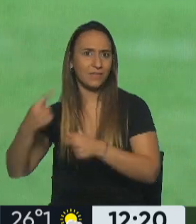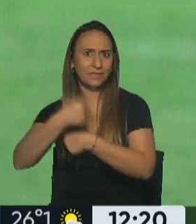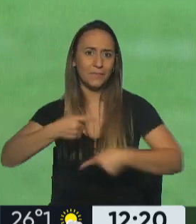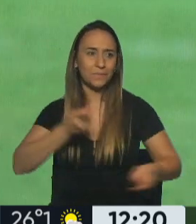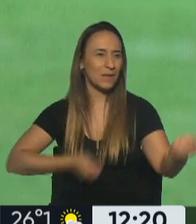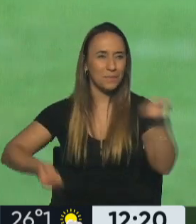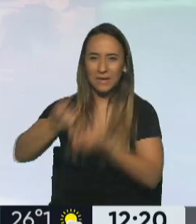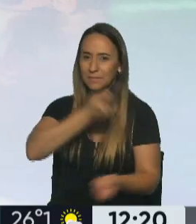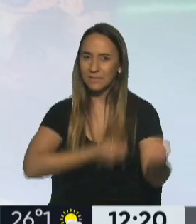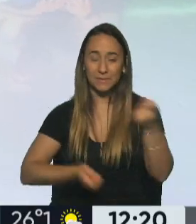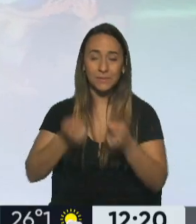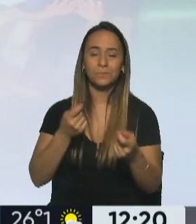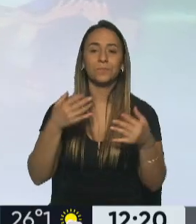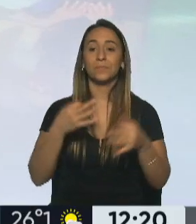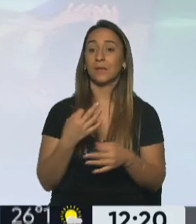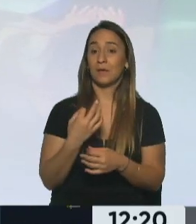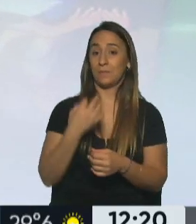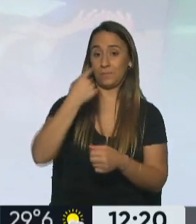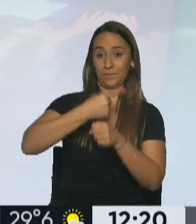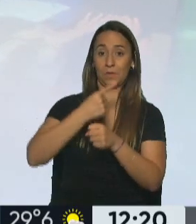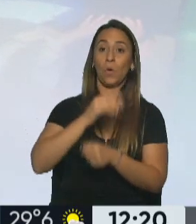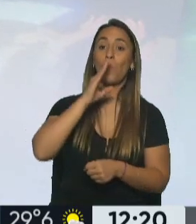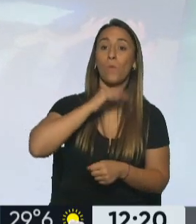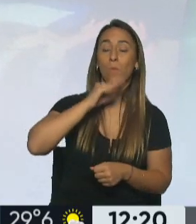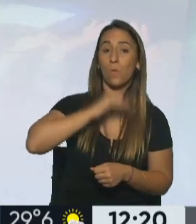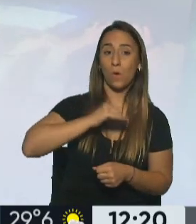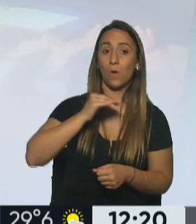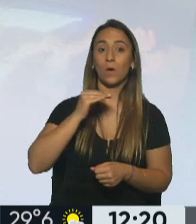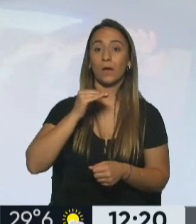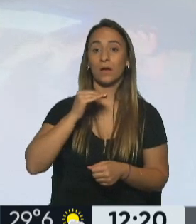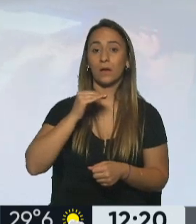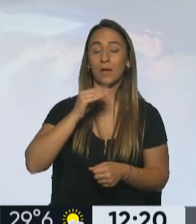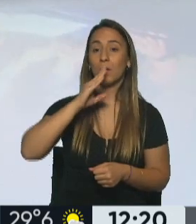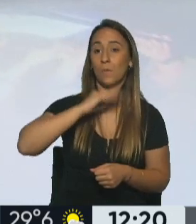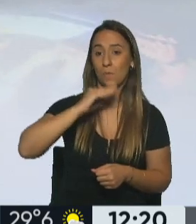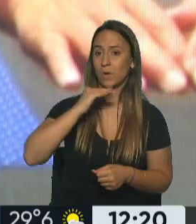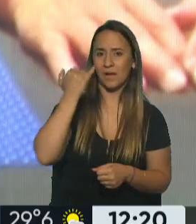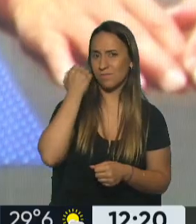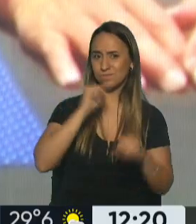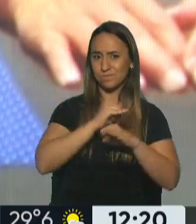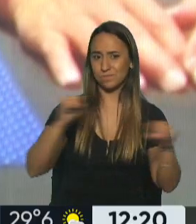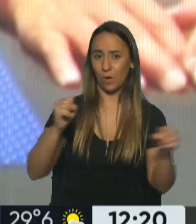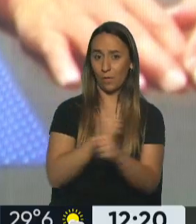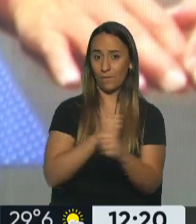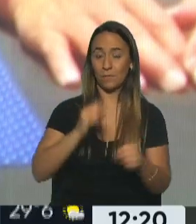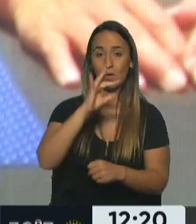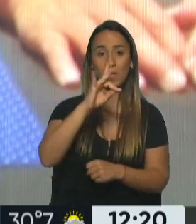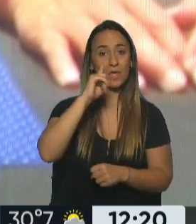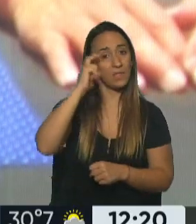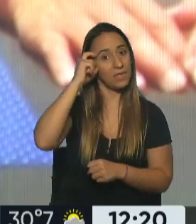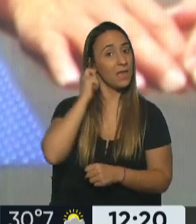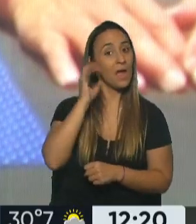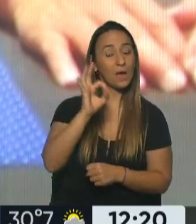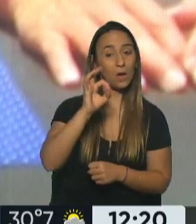hablando de los dos más grandes boca la confirmación de Diego Martínez que logró la recisión